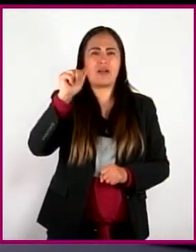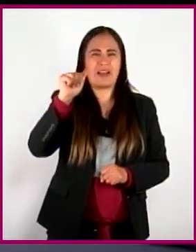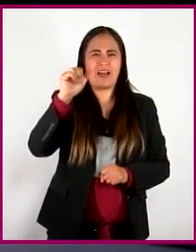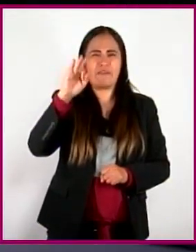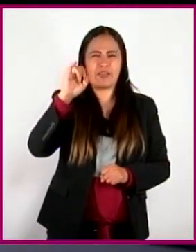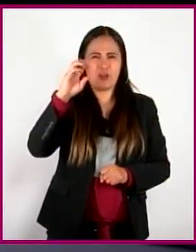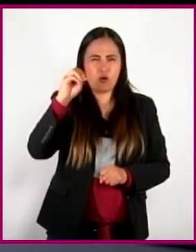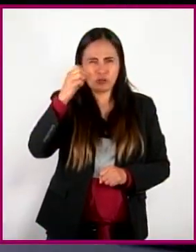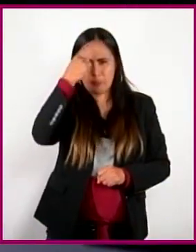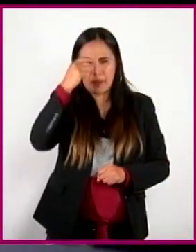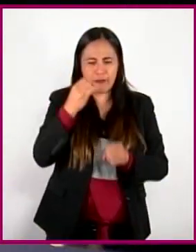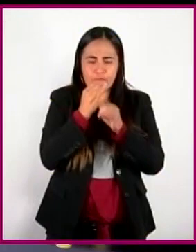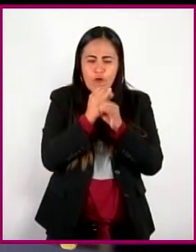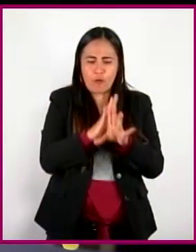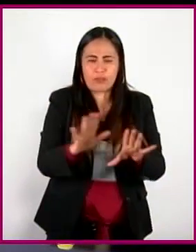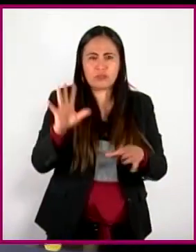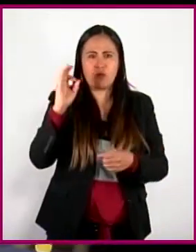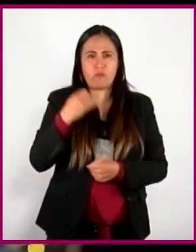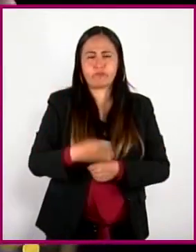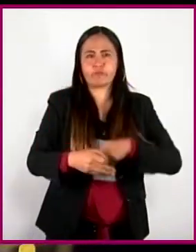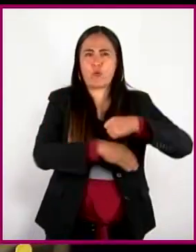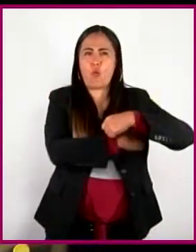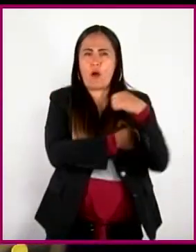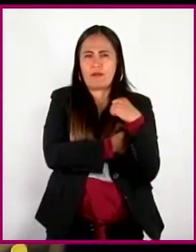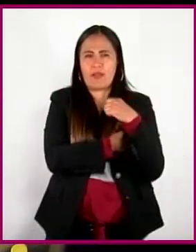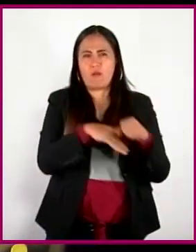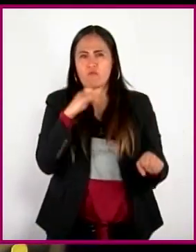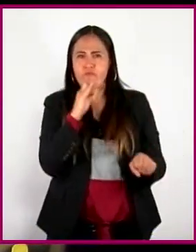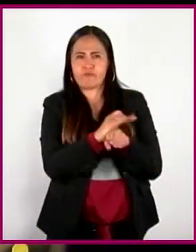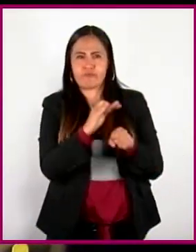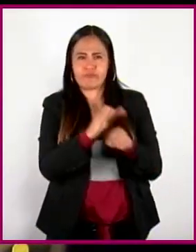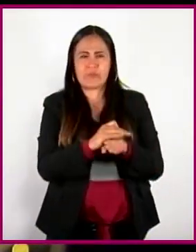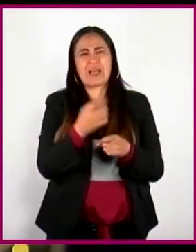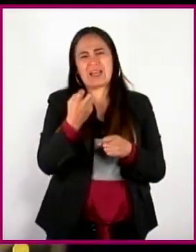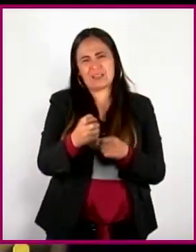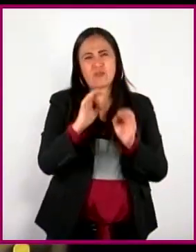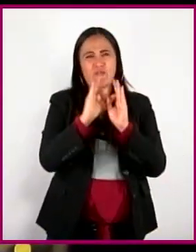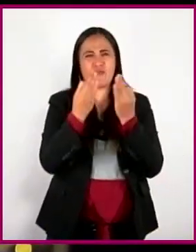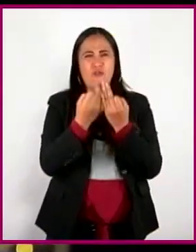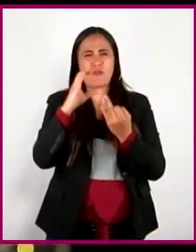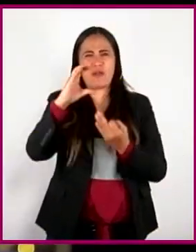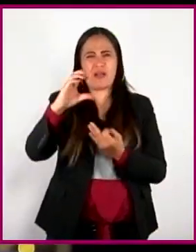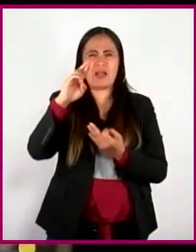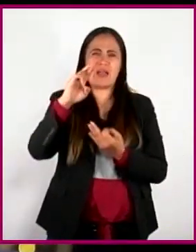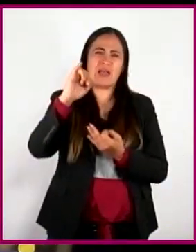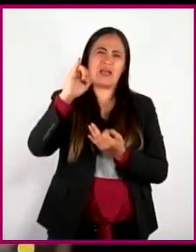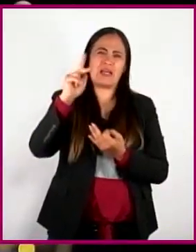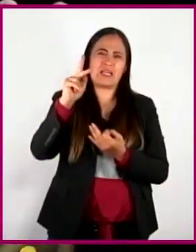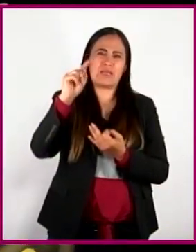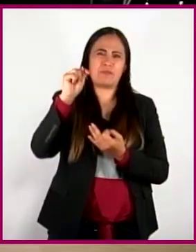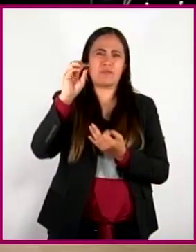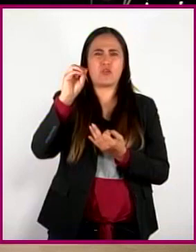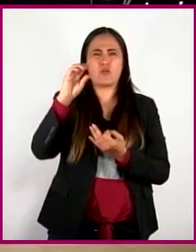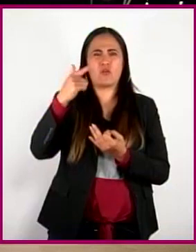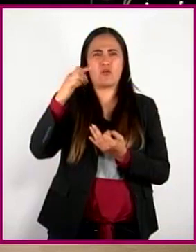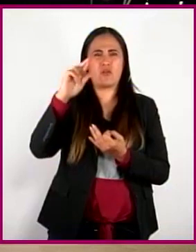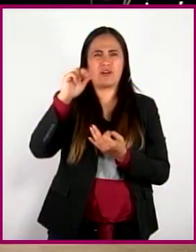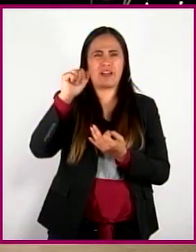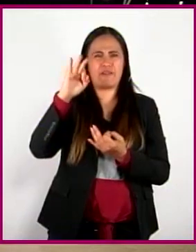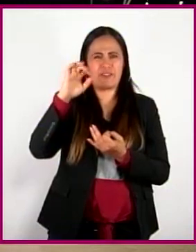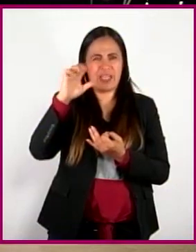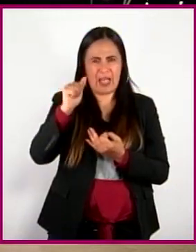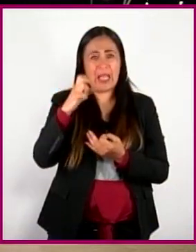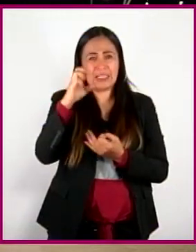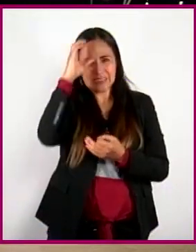información. Los sistemas criptográficos están fundamentados en la criptografía, que es la ciencia y arte de ocultar un mensaje. En la actualidad